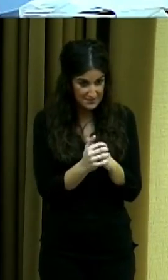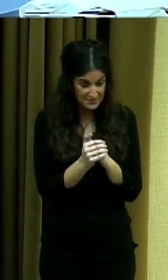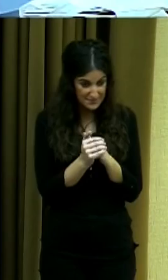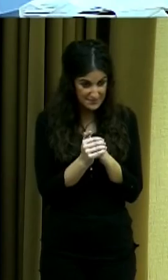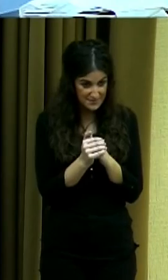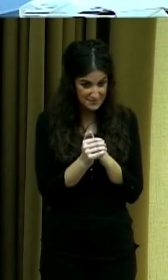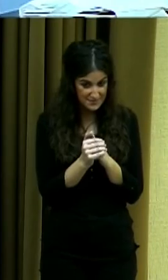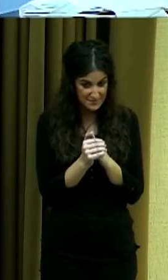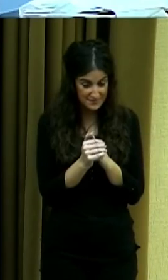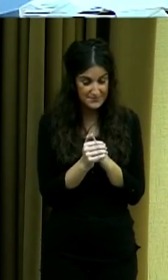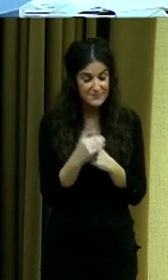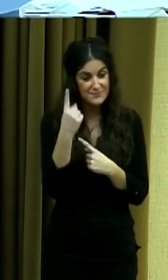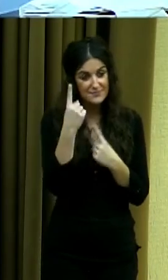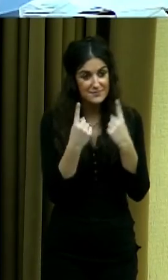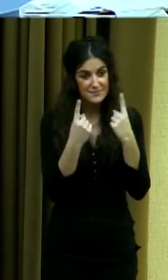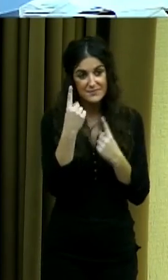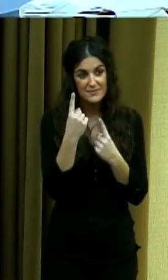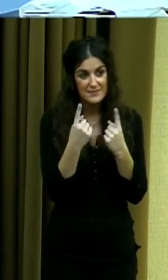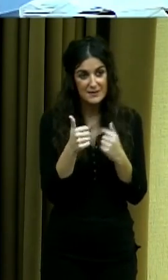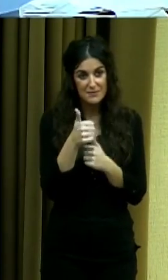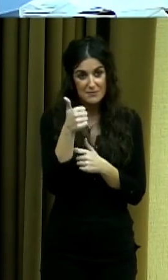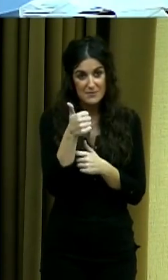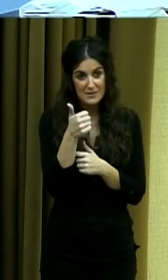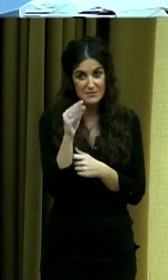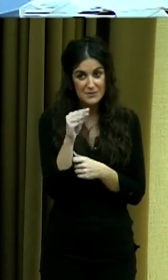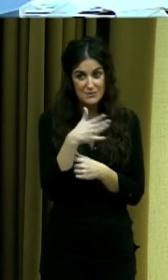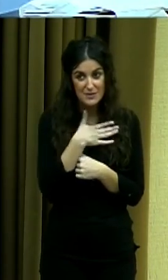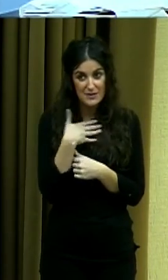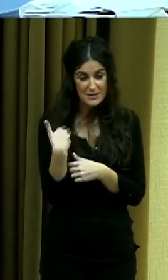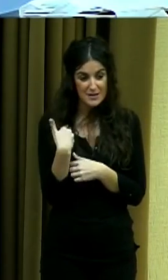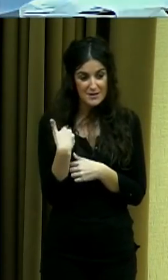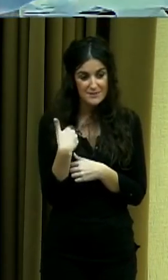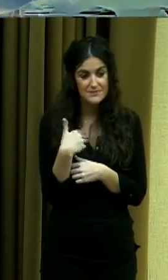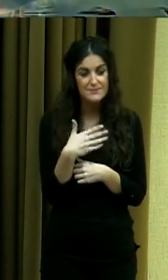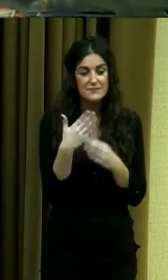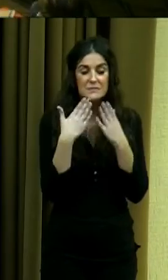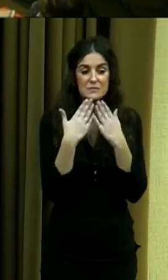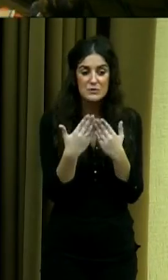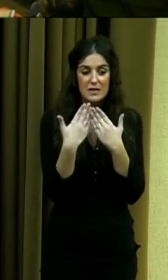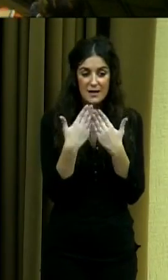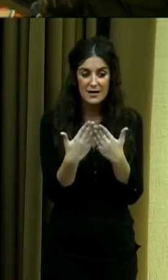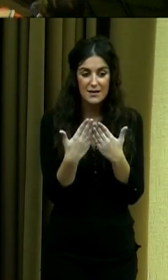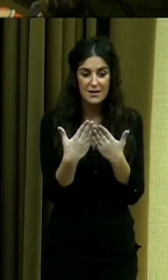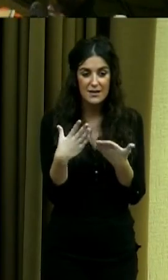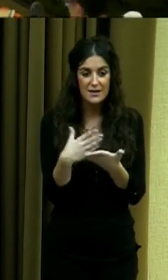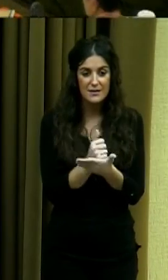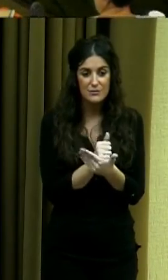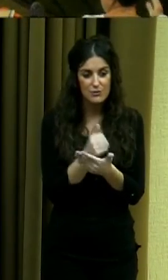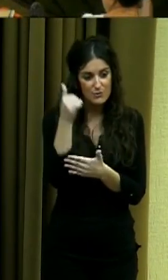Muy bien. ¿Alguien quiere intervenir? ¿Alguna pregunta? Pues muchas gracias a todos por su atención.